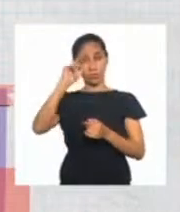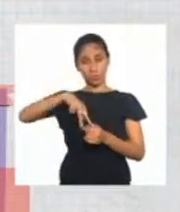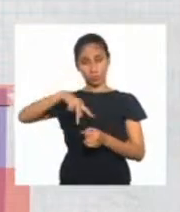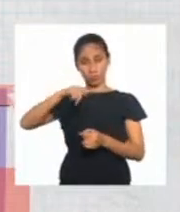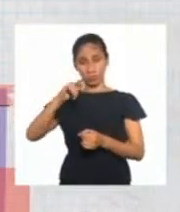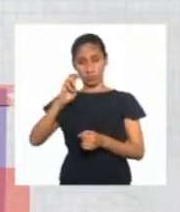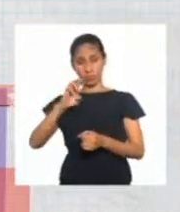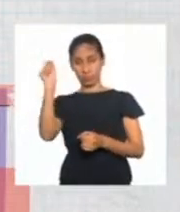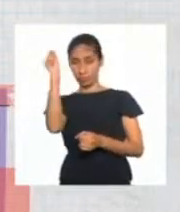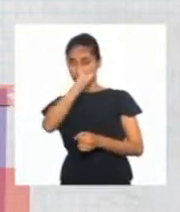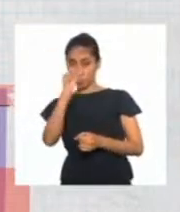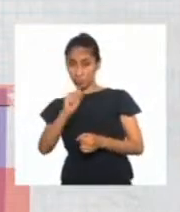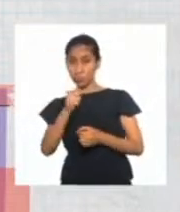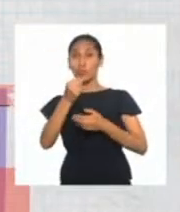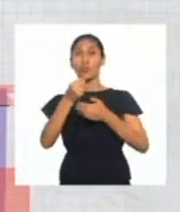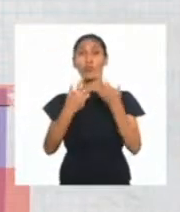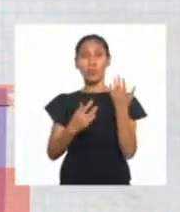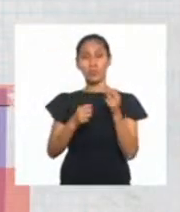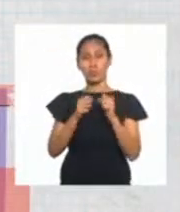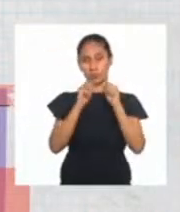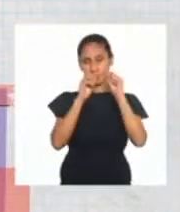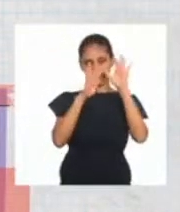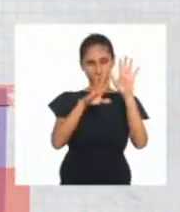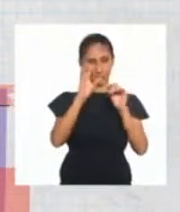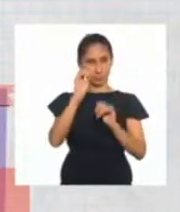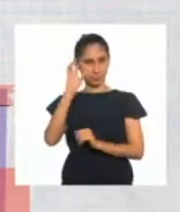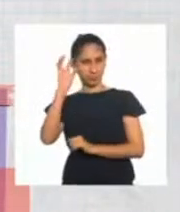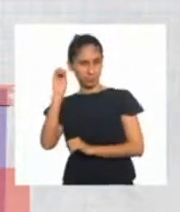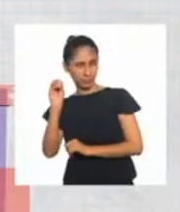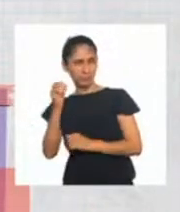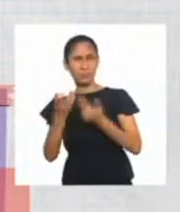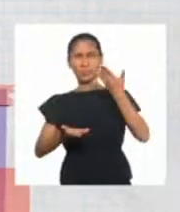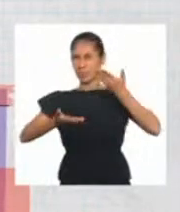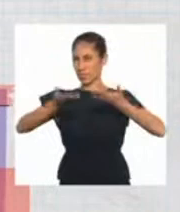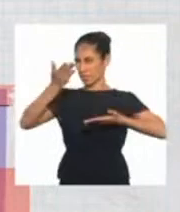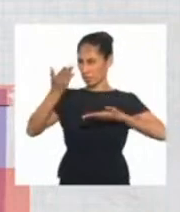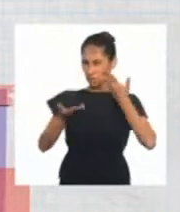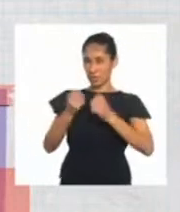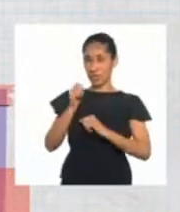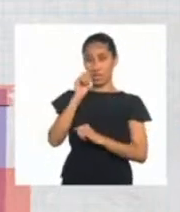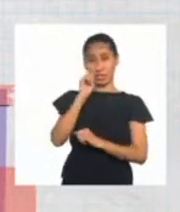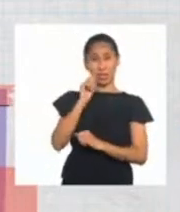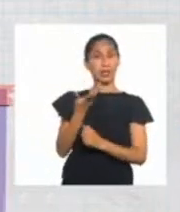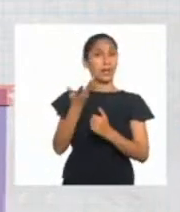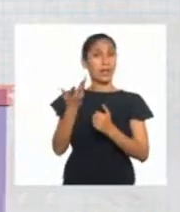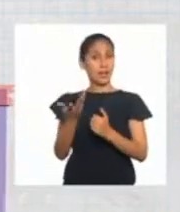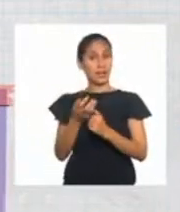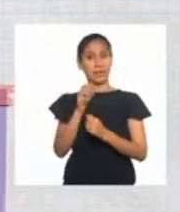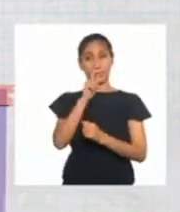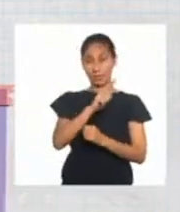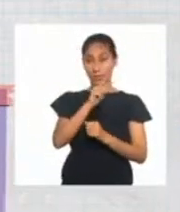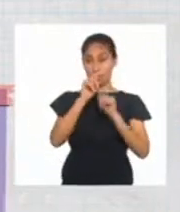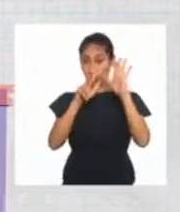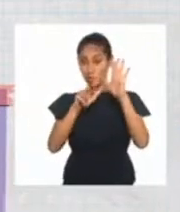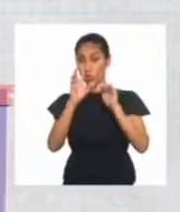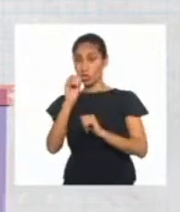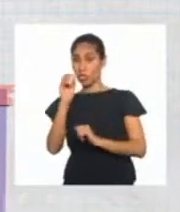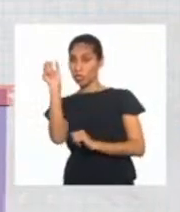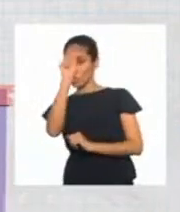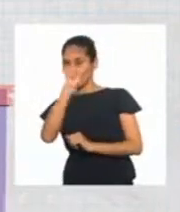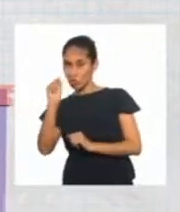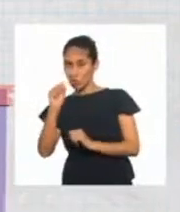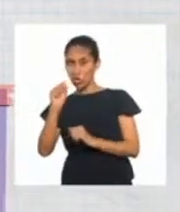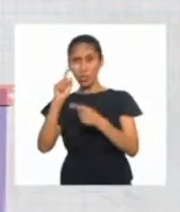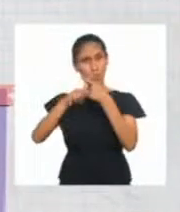total a pagar de 900 soles, que es equivalente a 5 veces 180